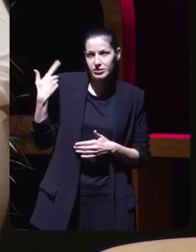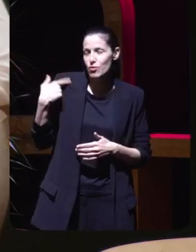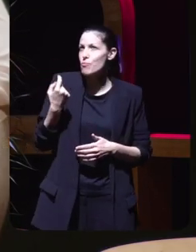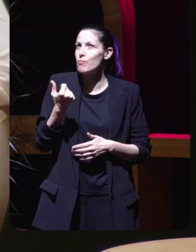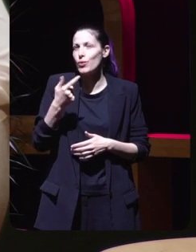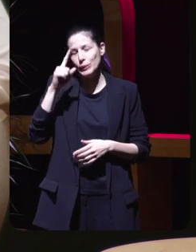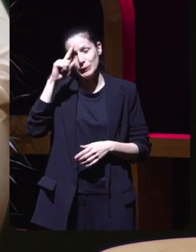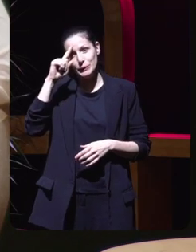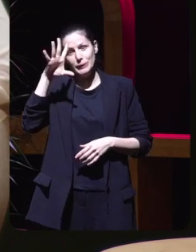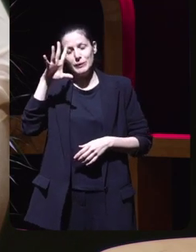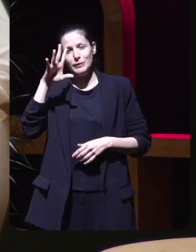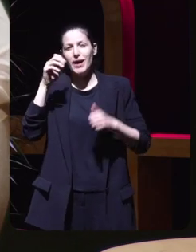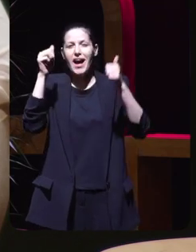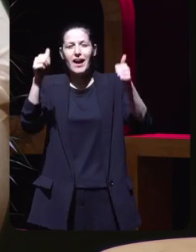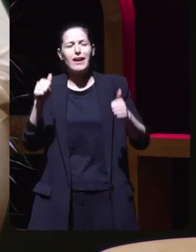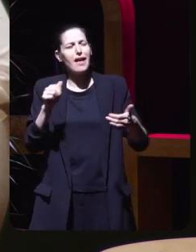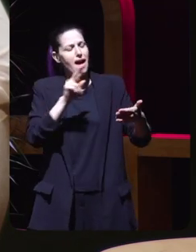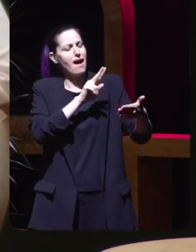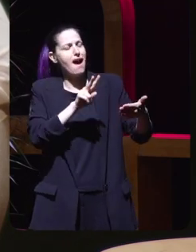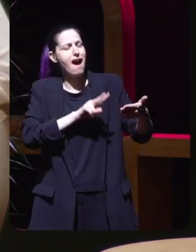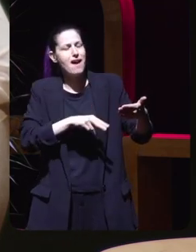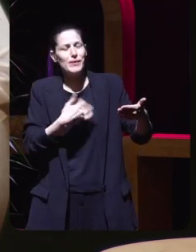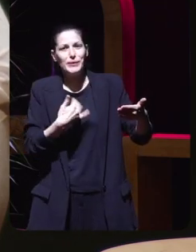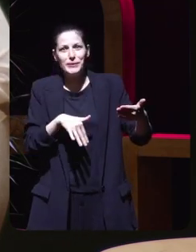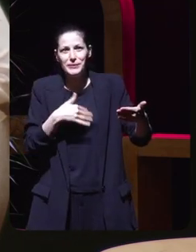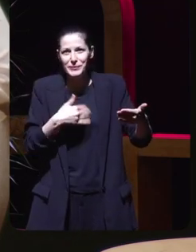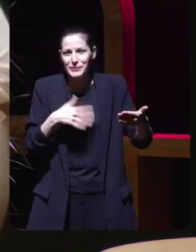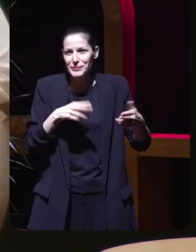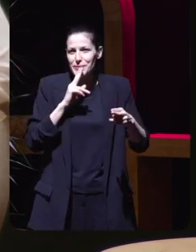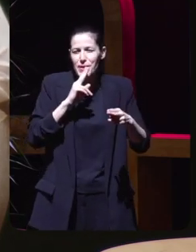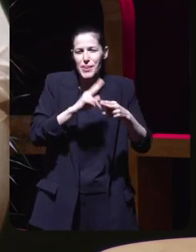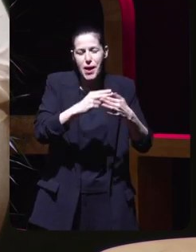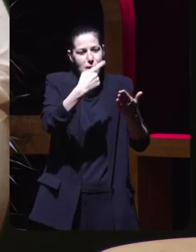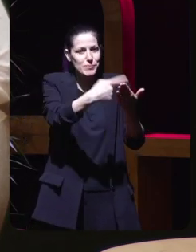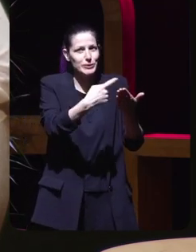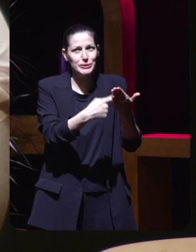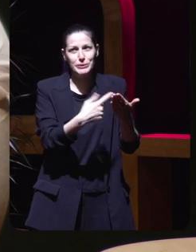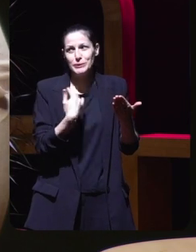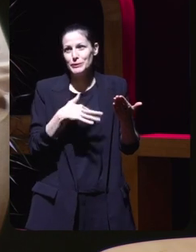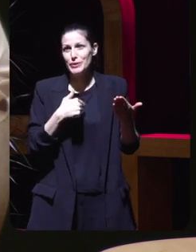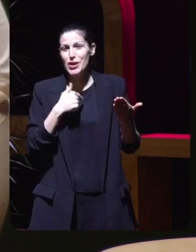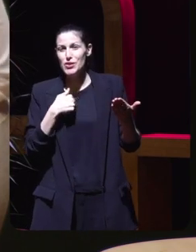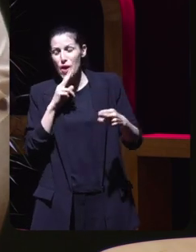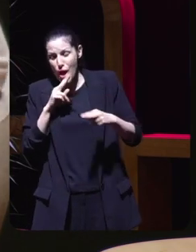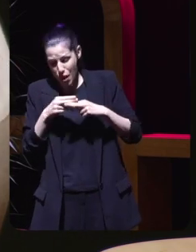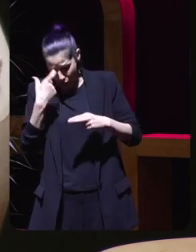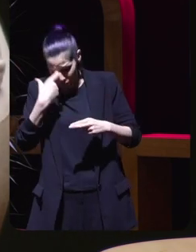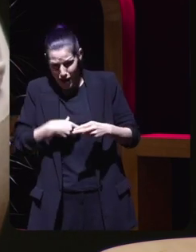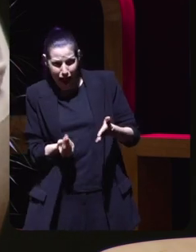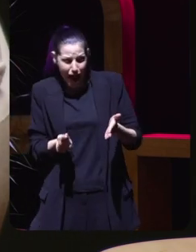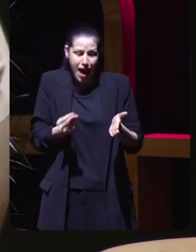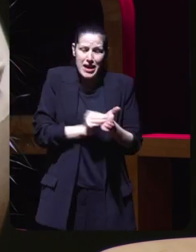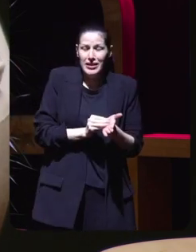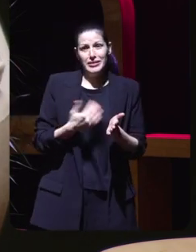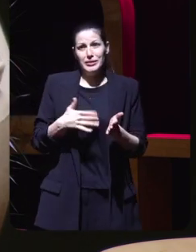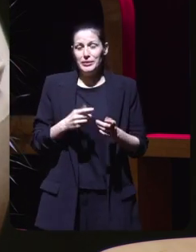debero cartel de ver pues con qué no me estaba yo me uno metido Bueno he tenido que